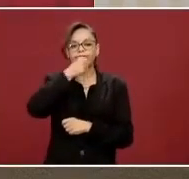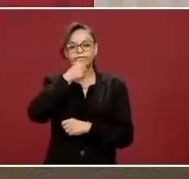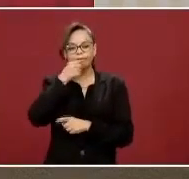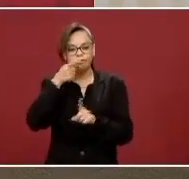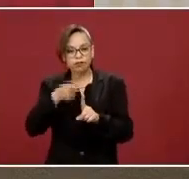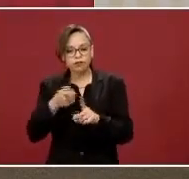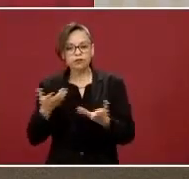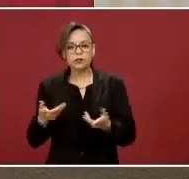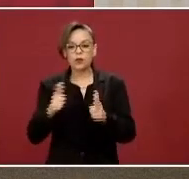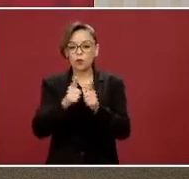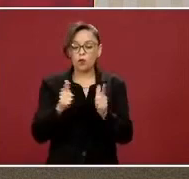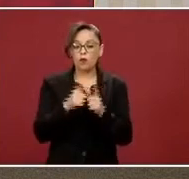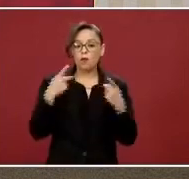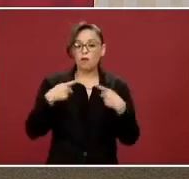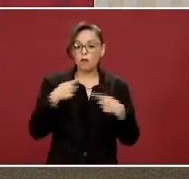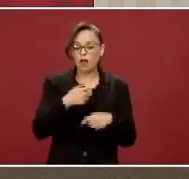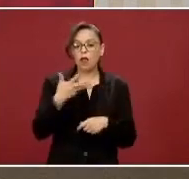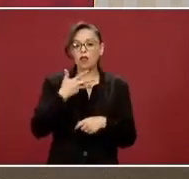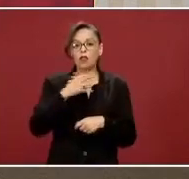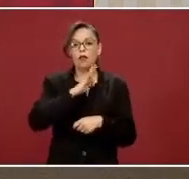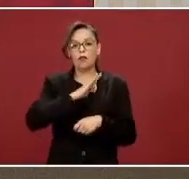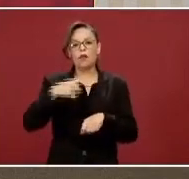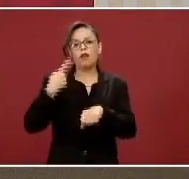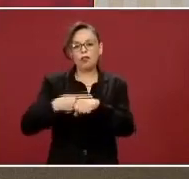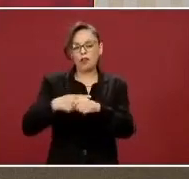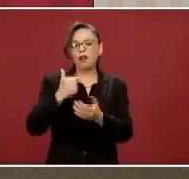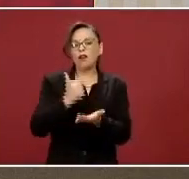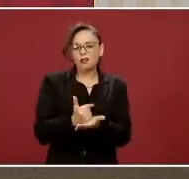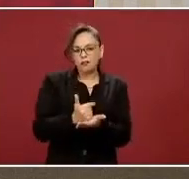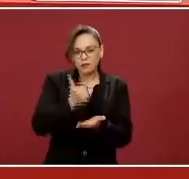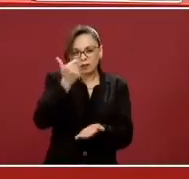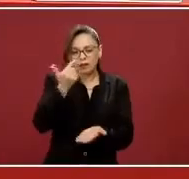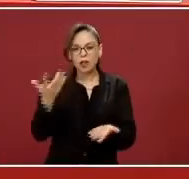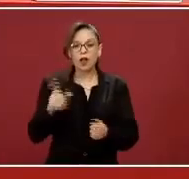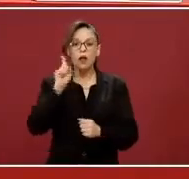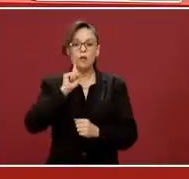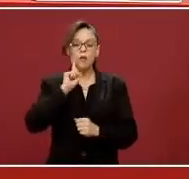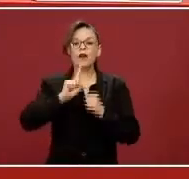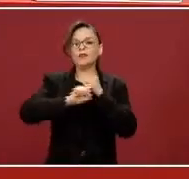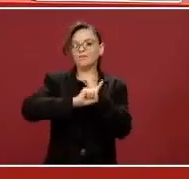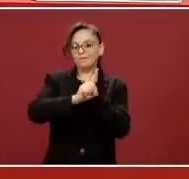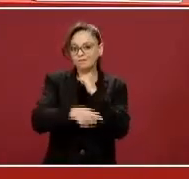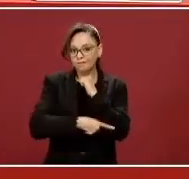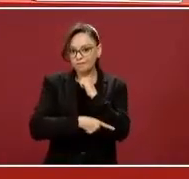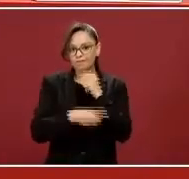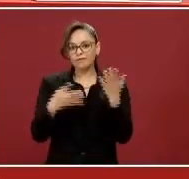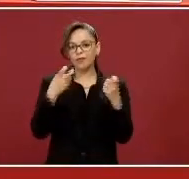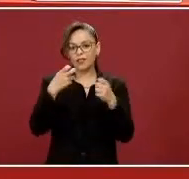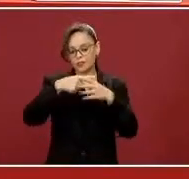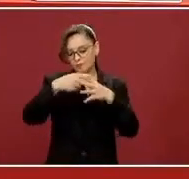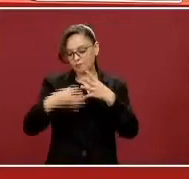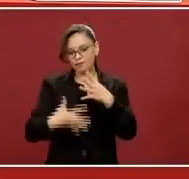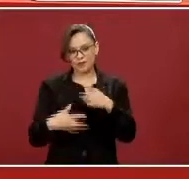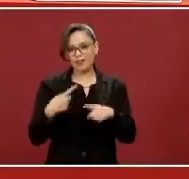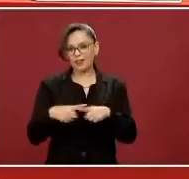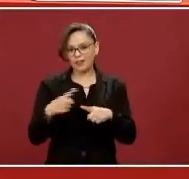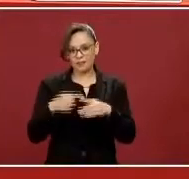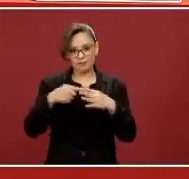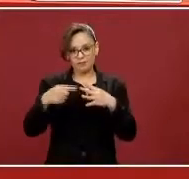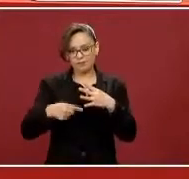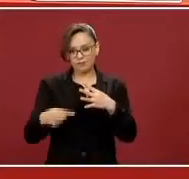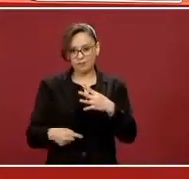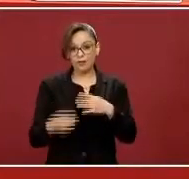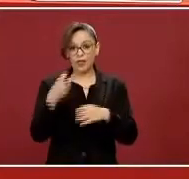con riesgo de desarrollar enfermedad grave, mujeres embarazadas, etcétera. Esa es una de las